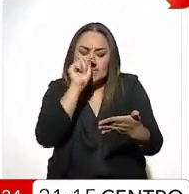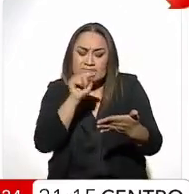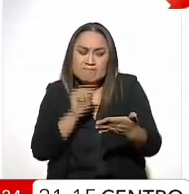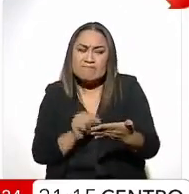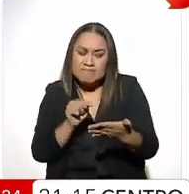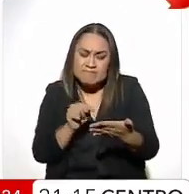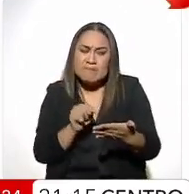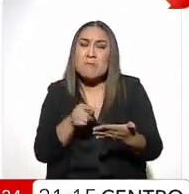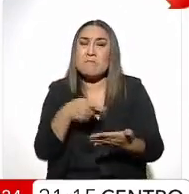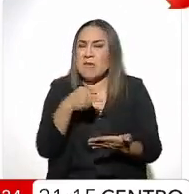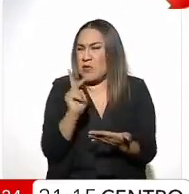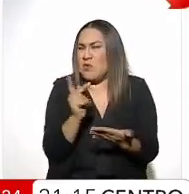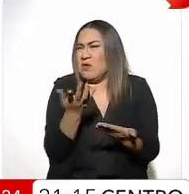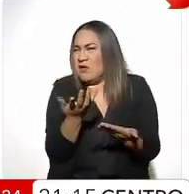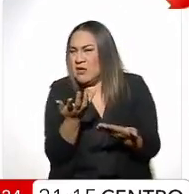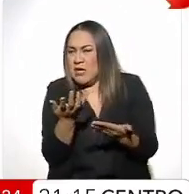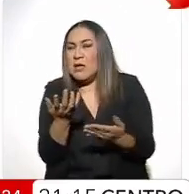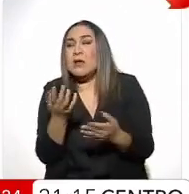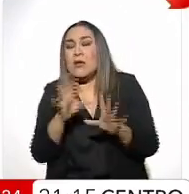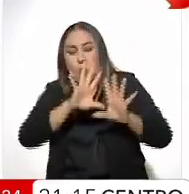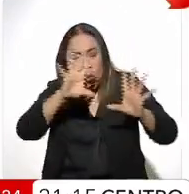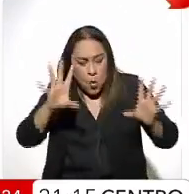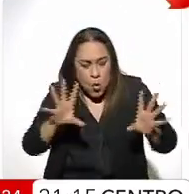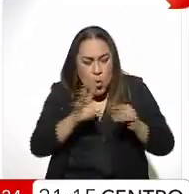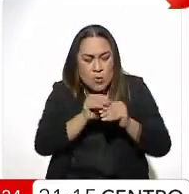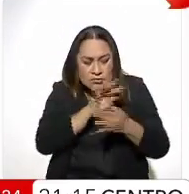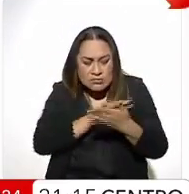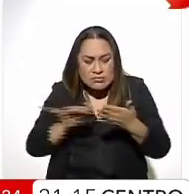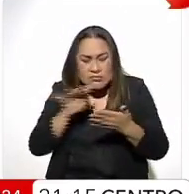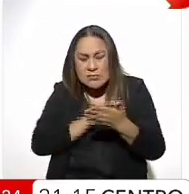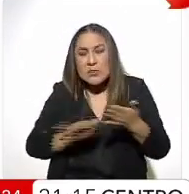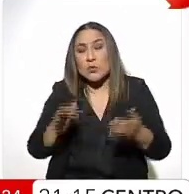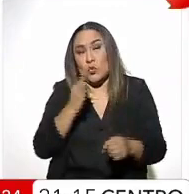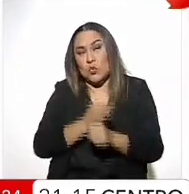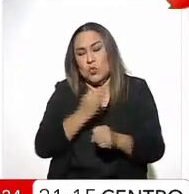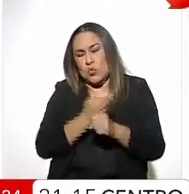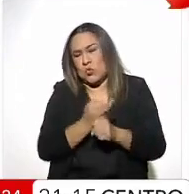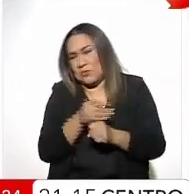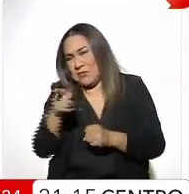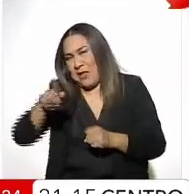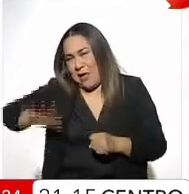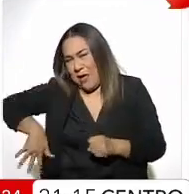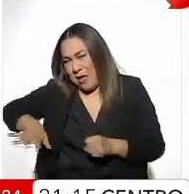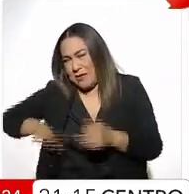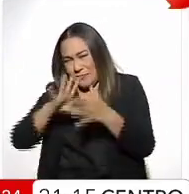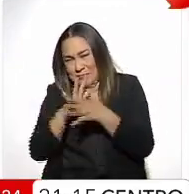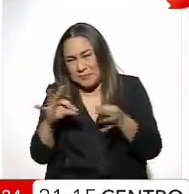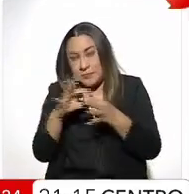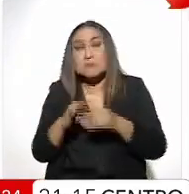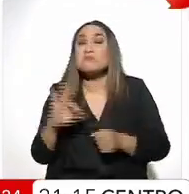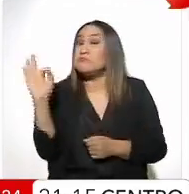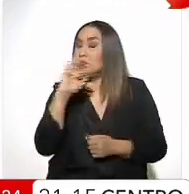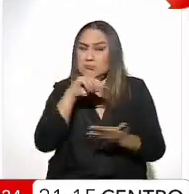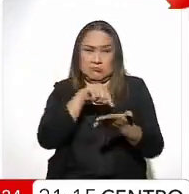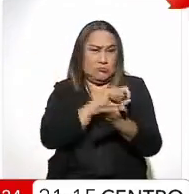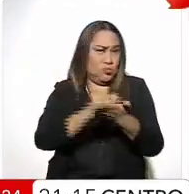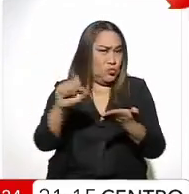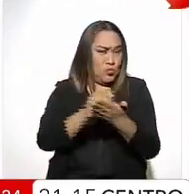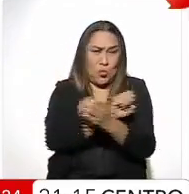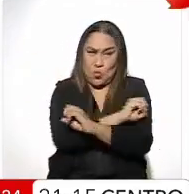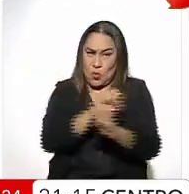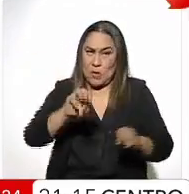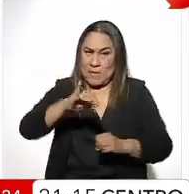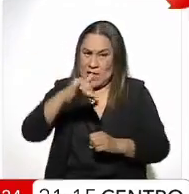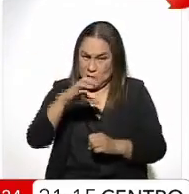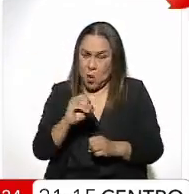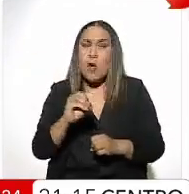separado pueden significar algo diferente, pero ya en conjunto nos dan una idea justo de lo que nos menciona. Si no la escribió el Mayo Zambada y se